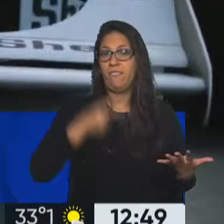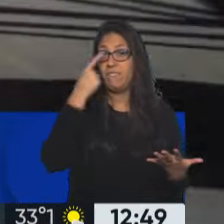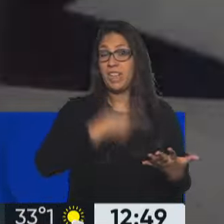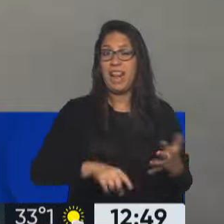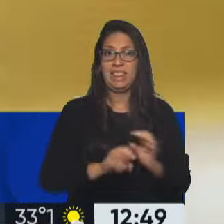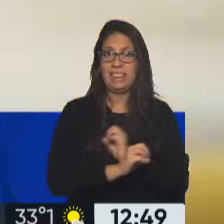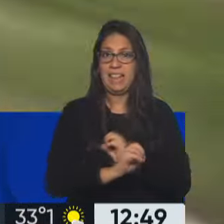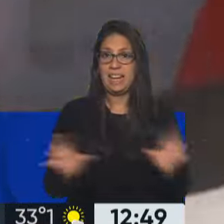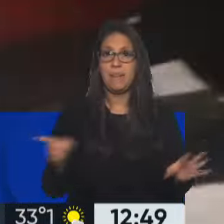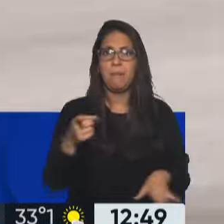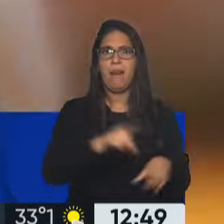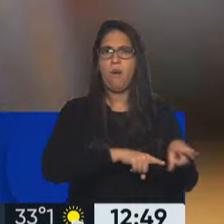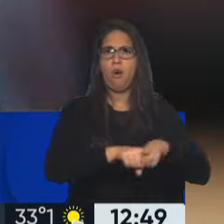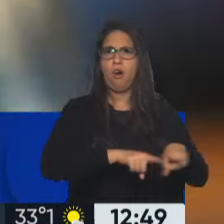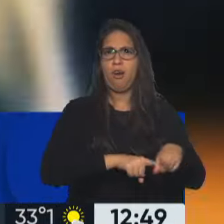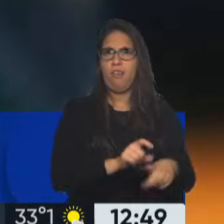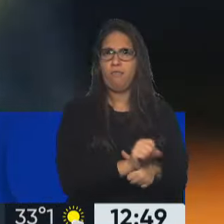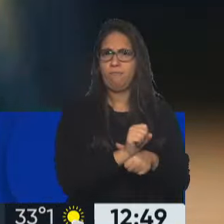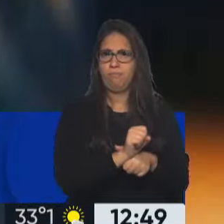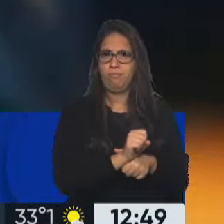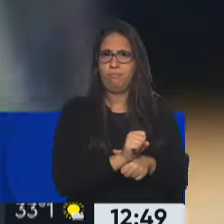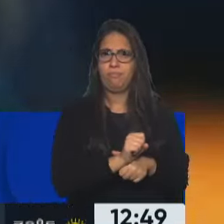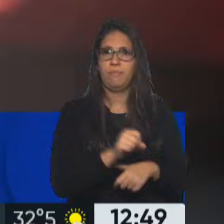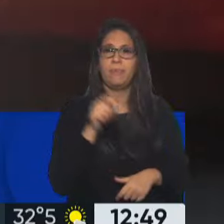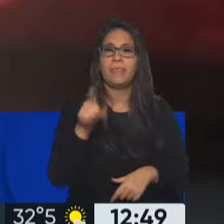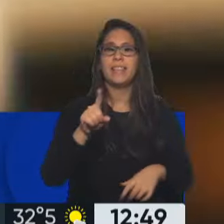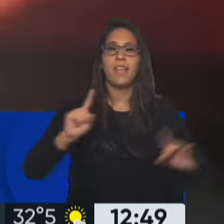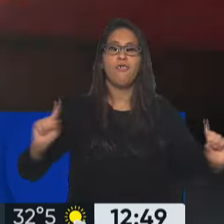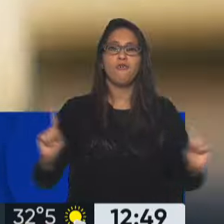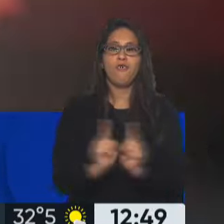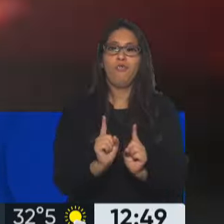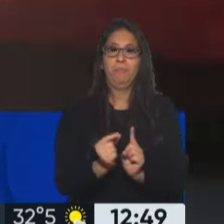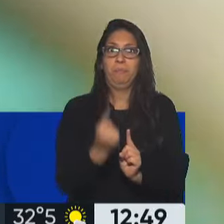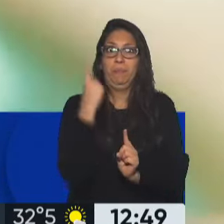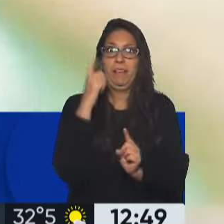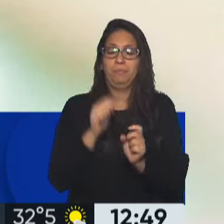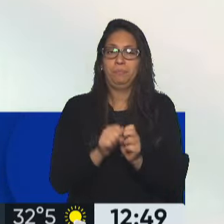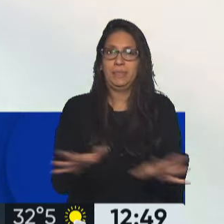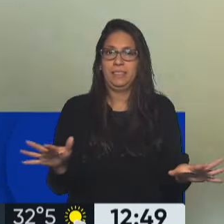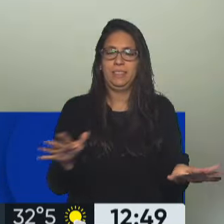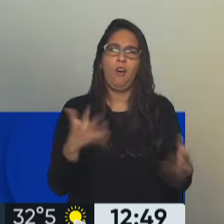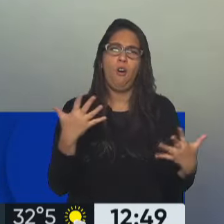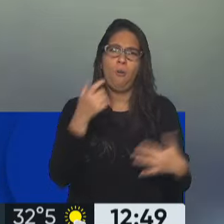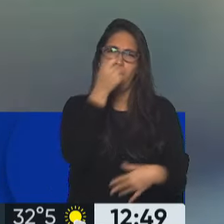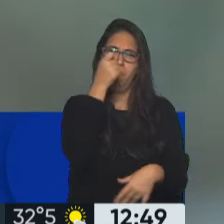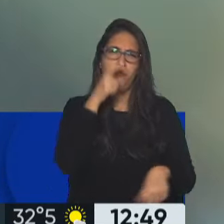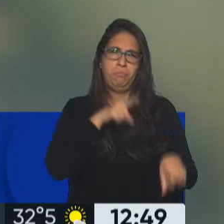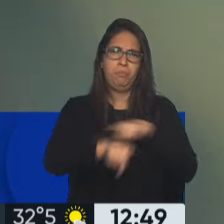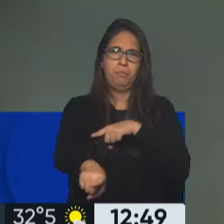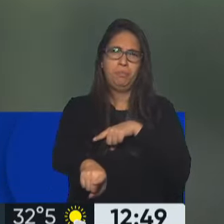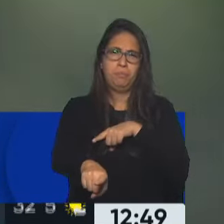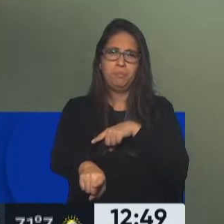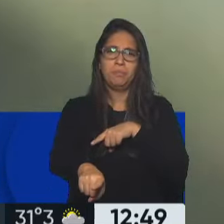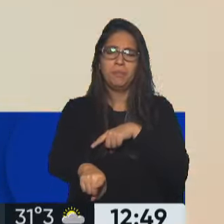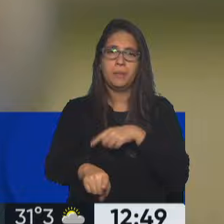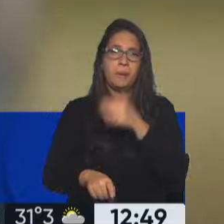este tremendo corredor que fue Ayrton Senna. Estas son las primeras imágenes, obviamente a toda velocidad, vértigo, y